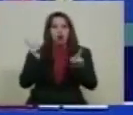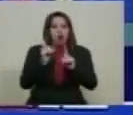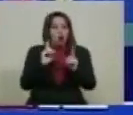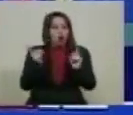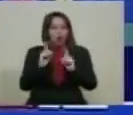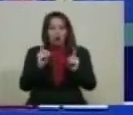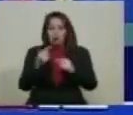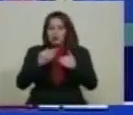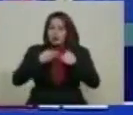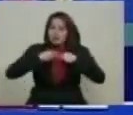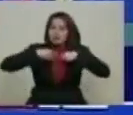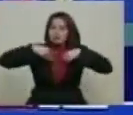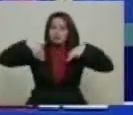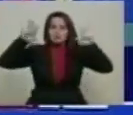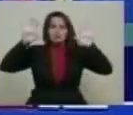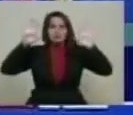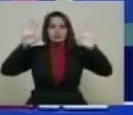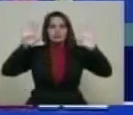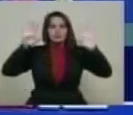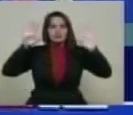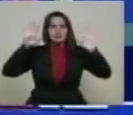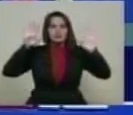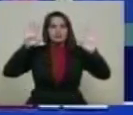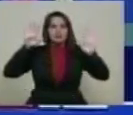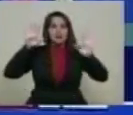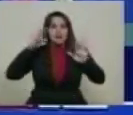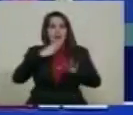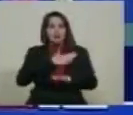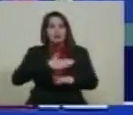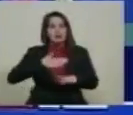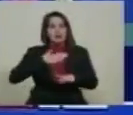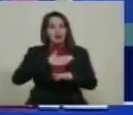A veces le masajean el ego a alguien.